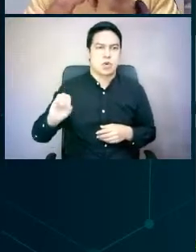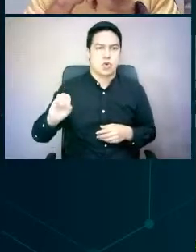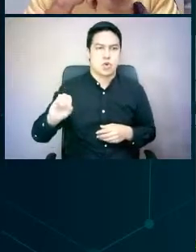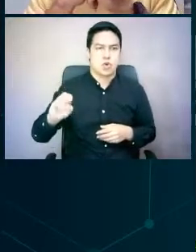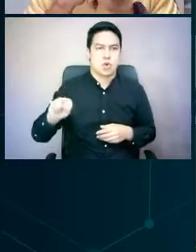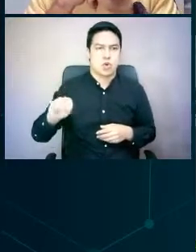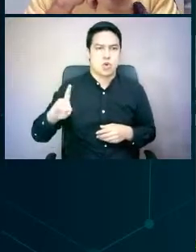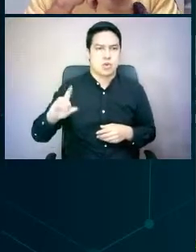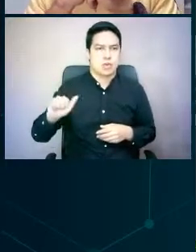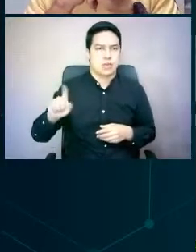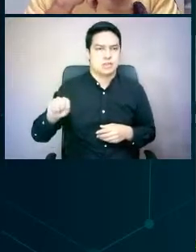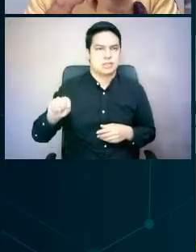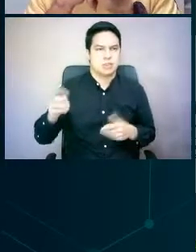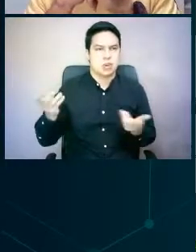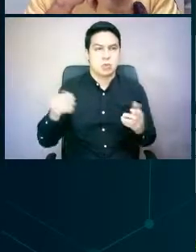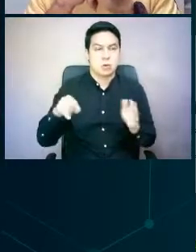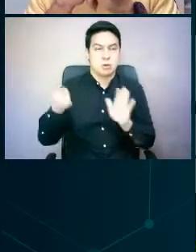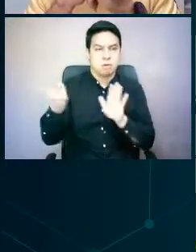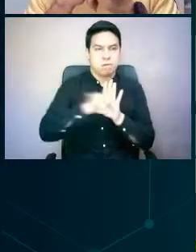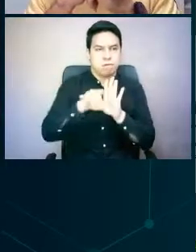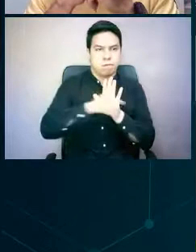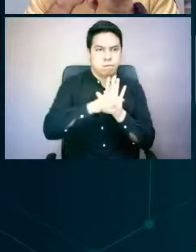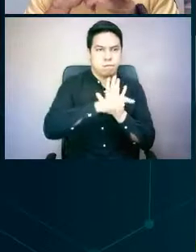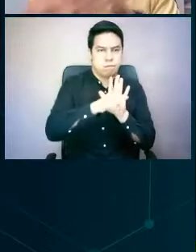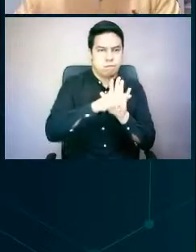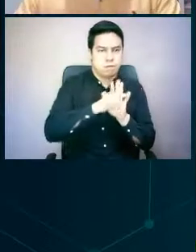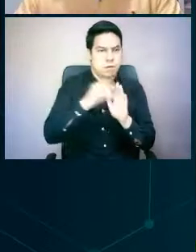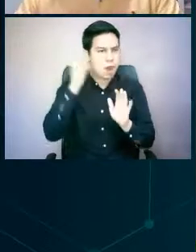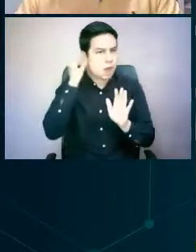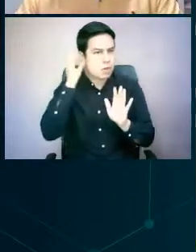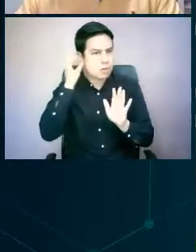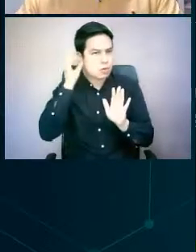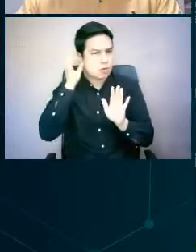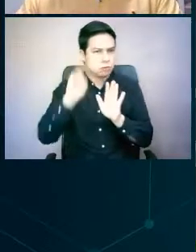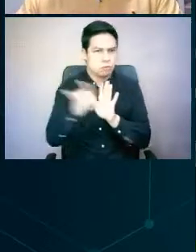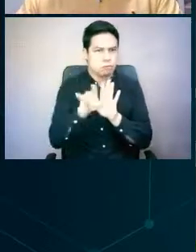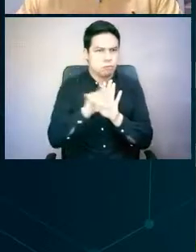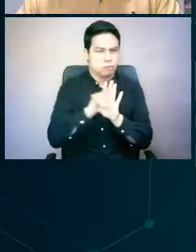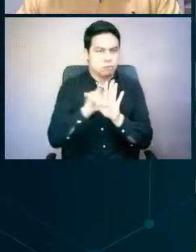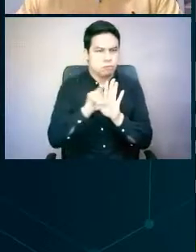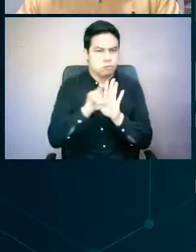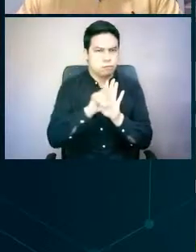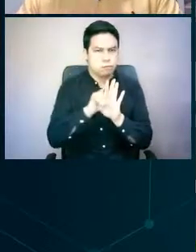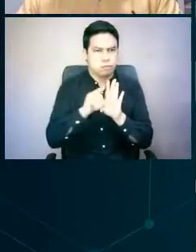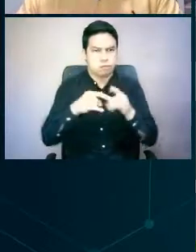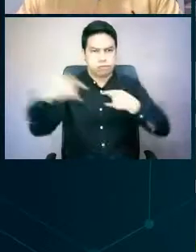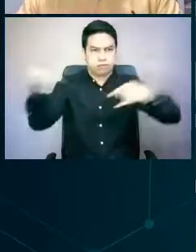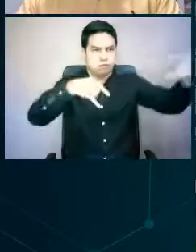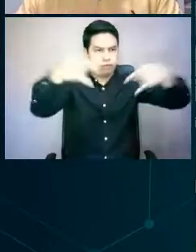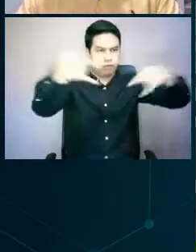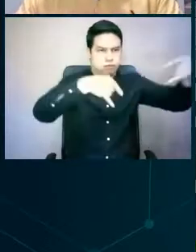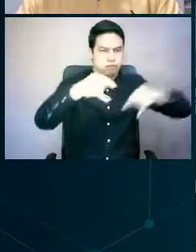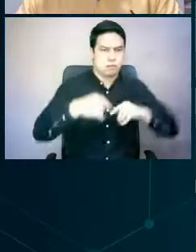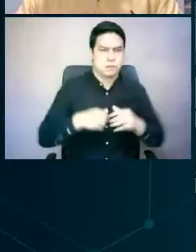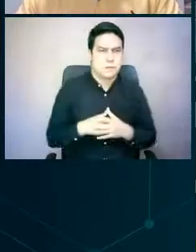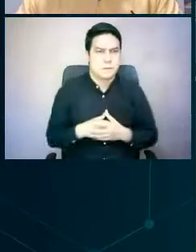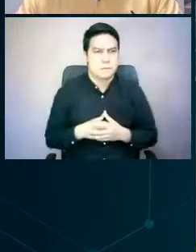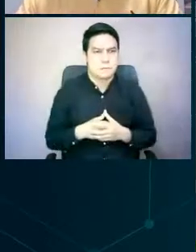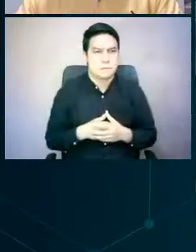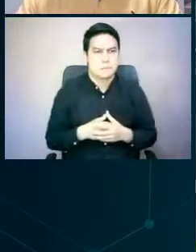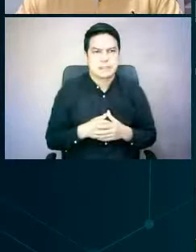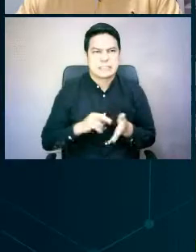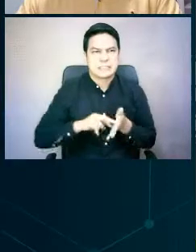señales intercambiadas a través de radiofrecuencia, con longitud de onda que están en la zona de frecuencia del microondas. ¿Qué quiere decir